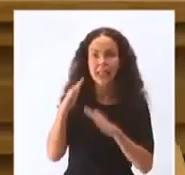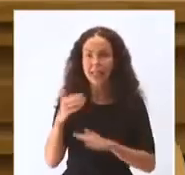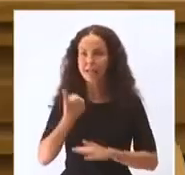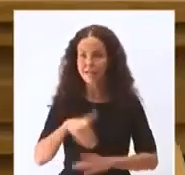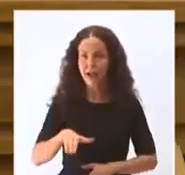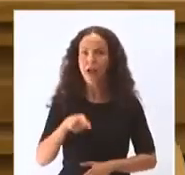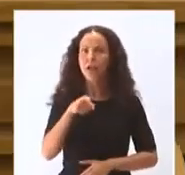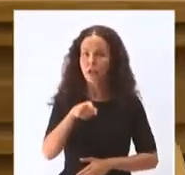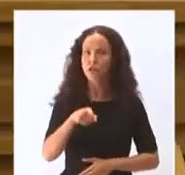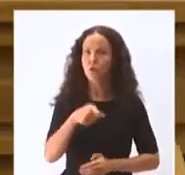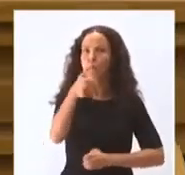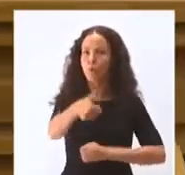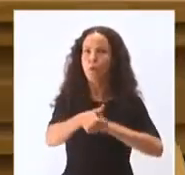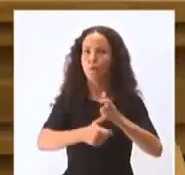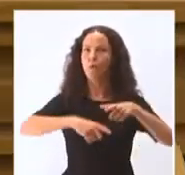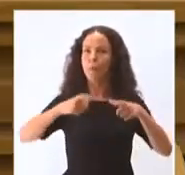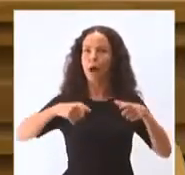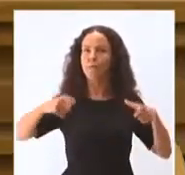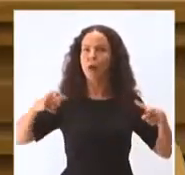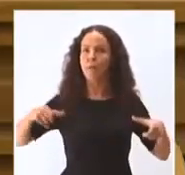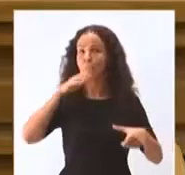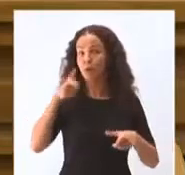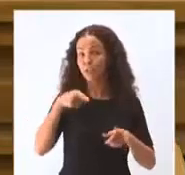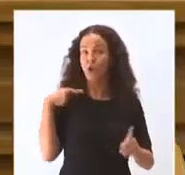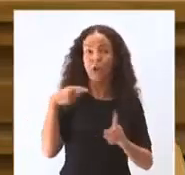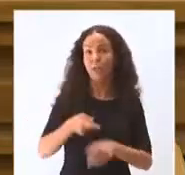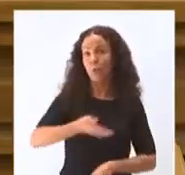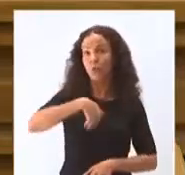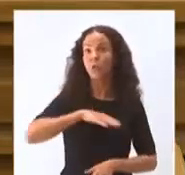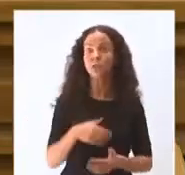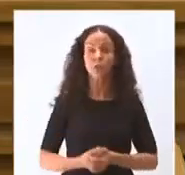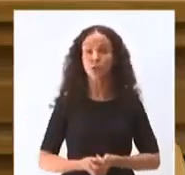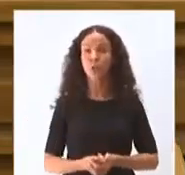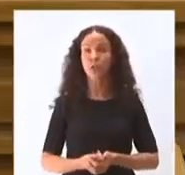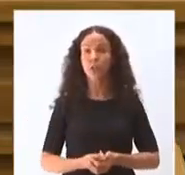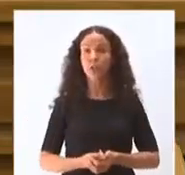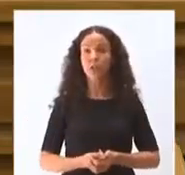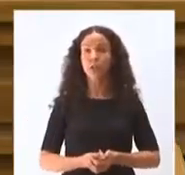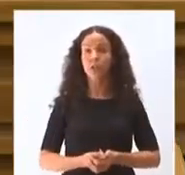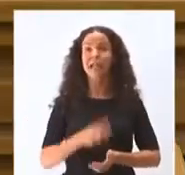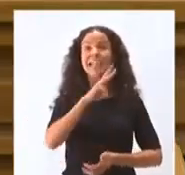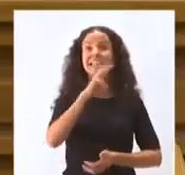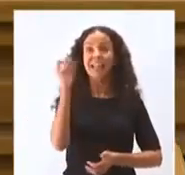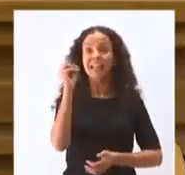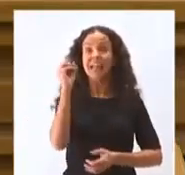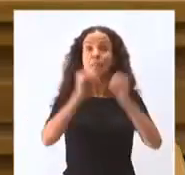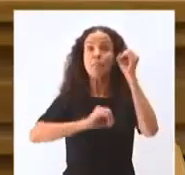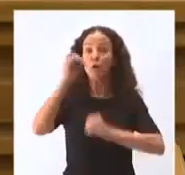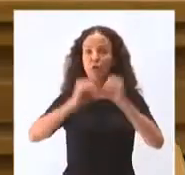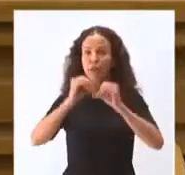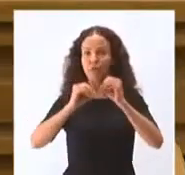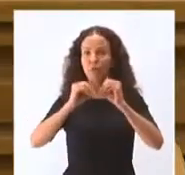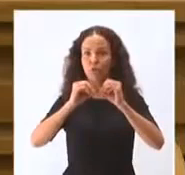esto va a seguir creciendo este es nuestro objetivo desde luego lo tenemos más de un 30 por ciento por encima de como estaba